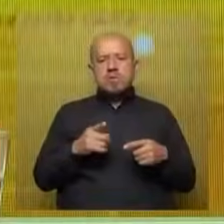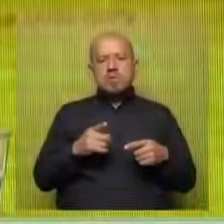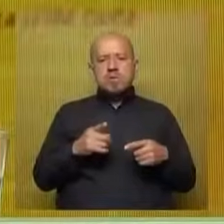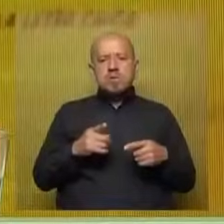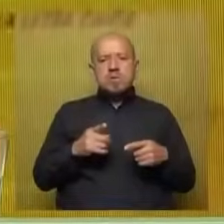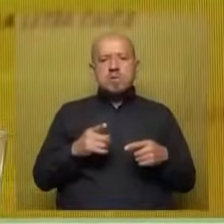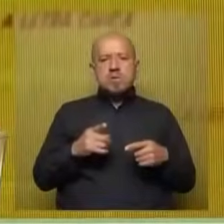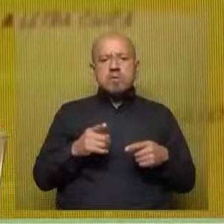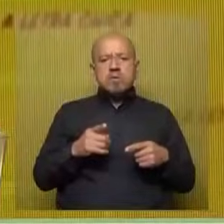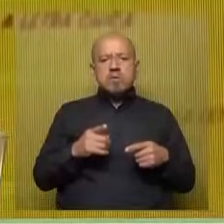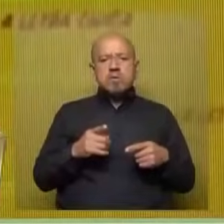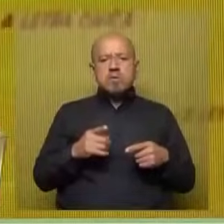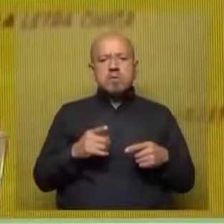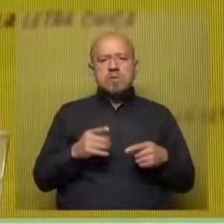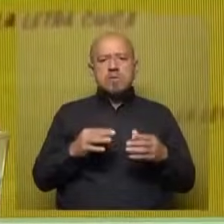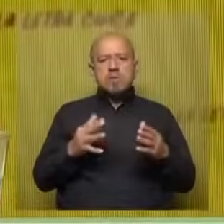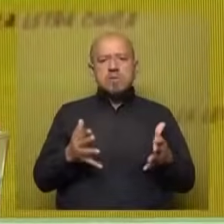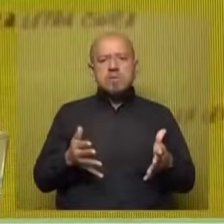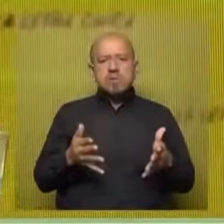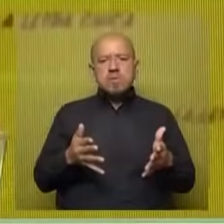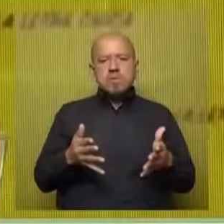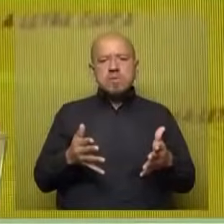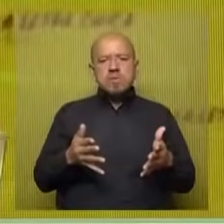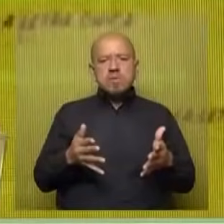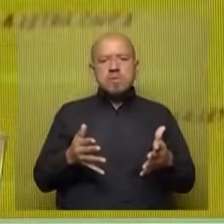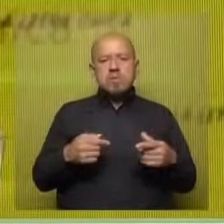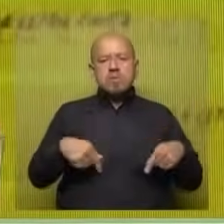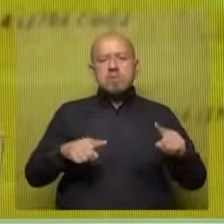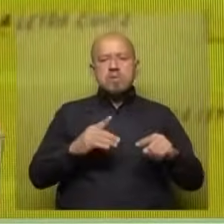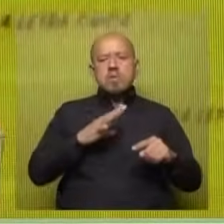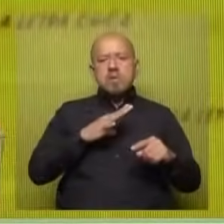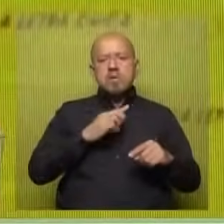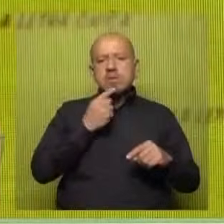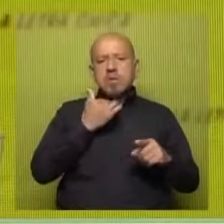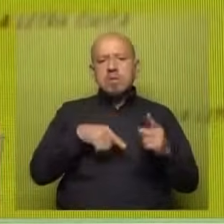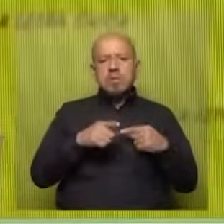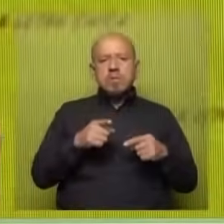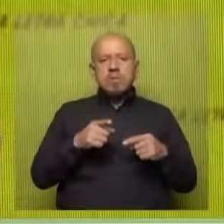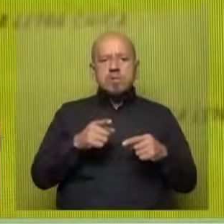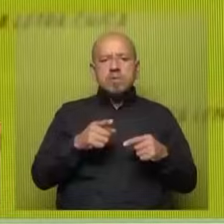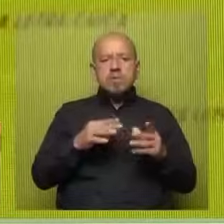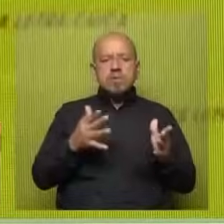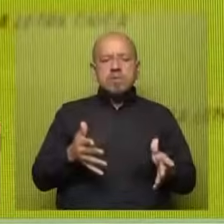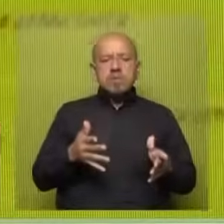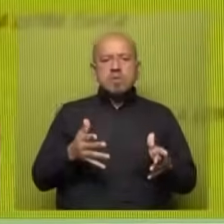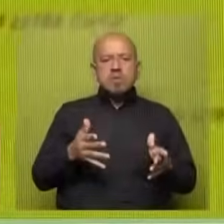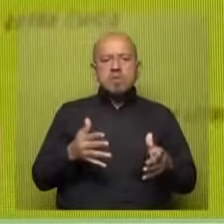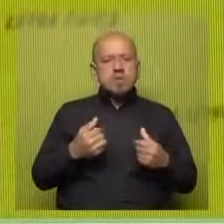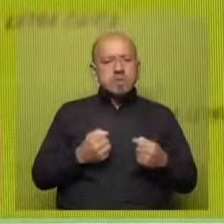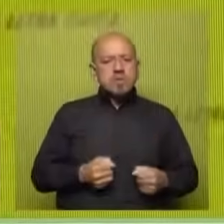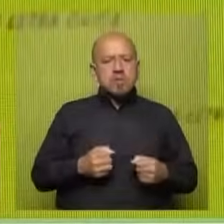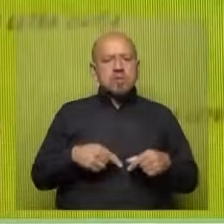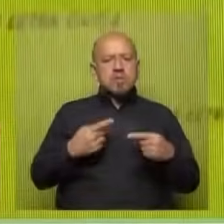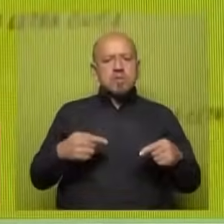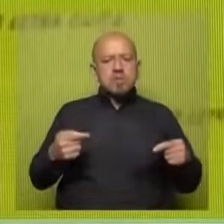creo que los dirigentes tenemos que dar el ejemplo en ese sentido. Defender con contundencia las